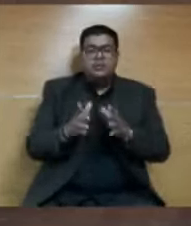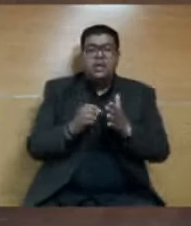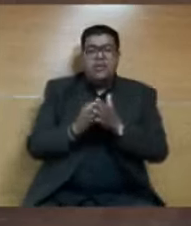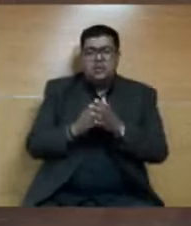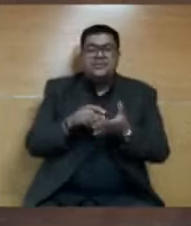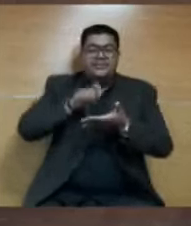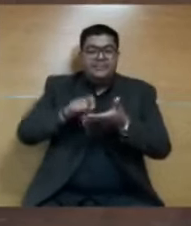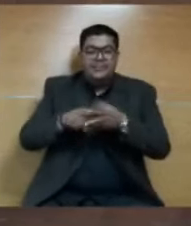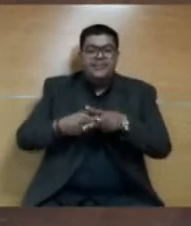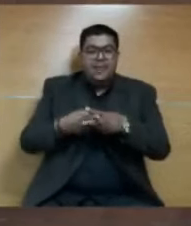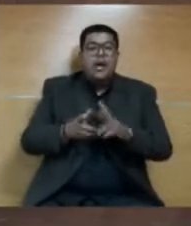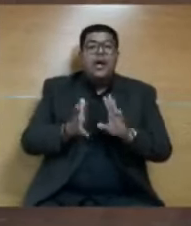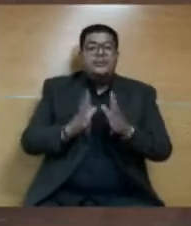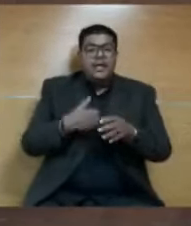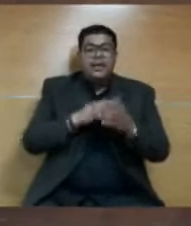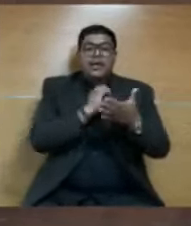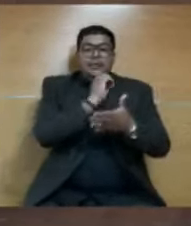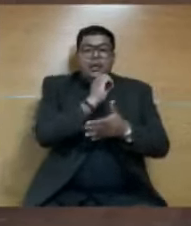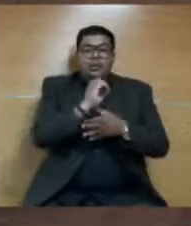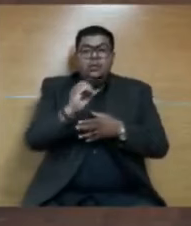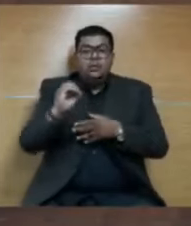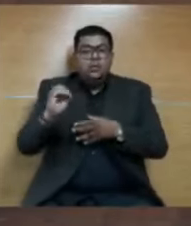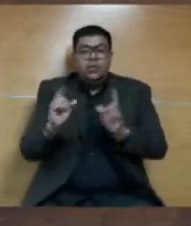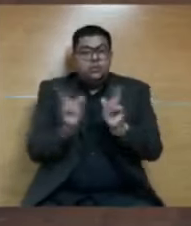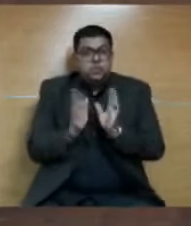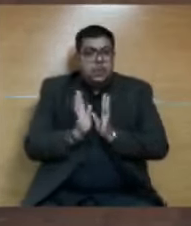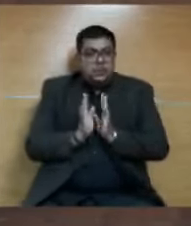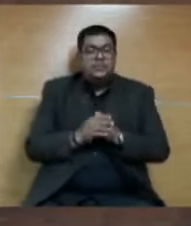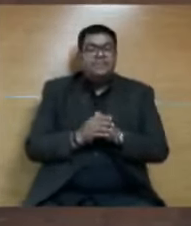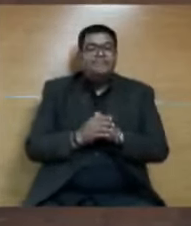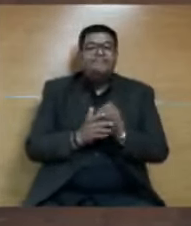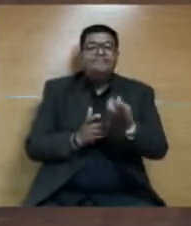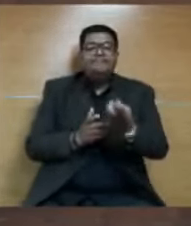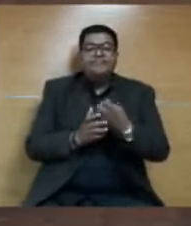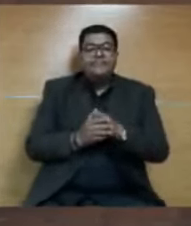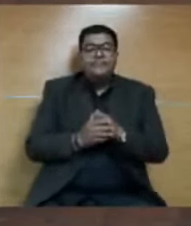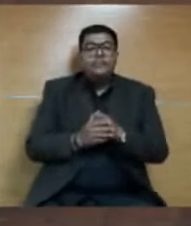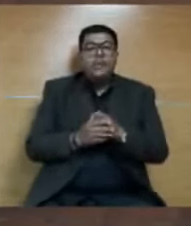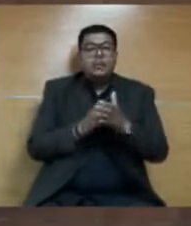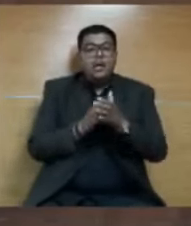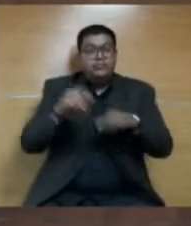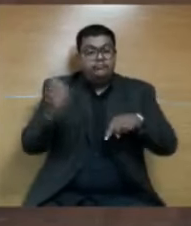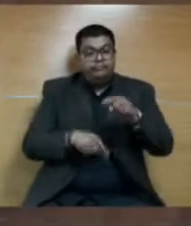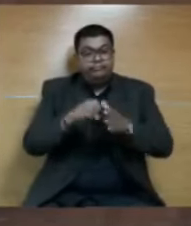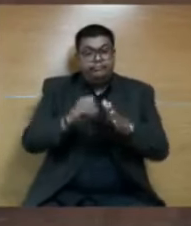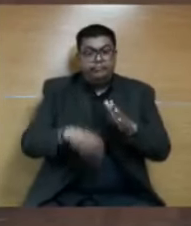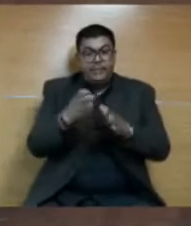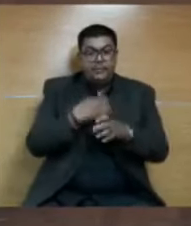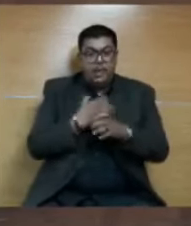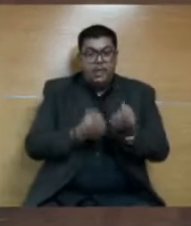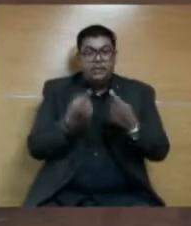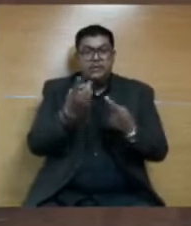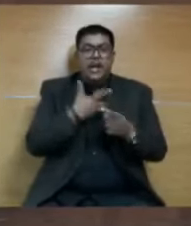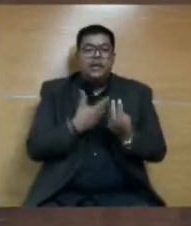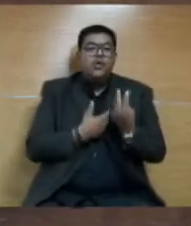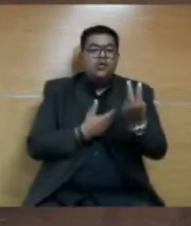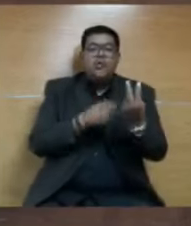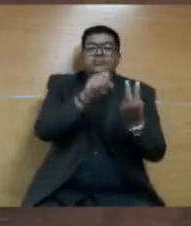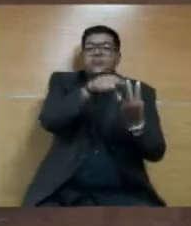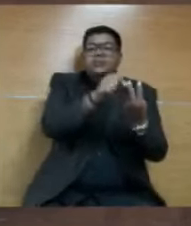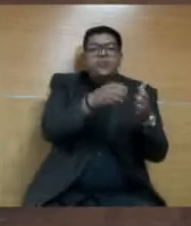recuento fueron contabilizados en cero. Igualmente aconteció con 11 de las casillas que se dieron de baja, entre las que se encuentran esos 2